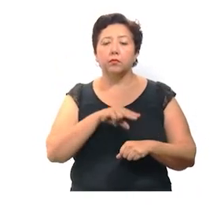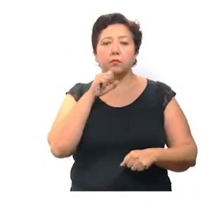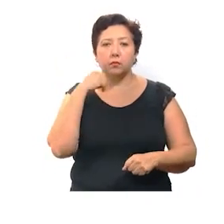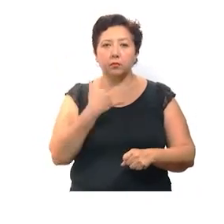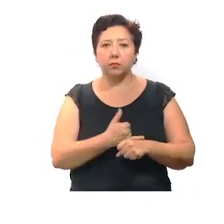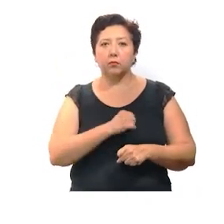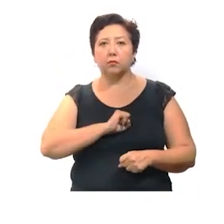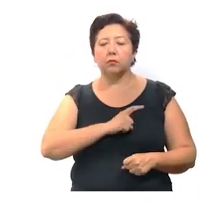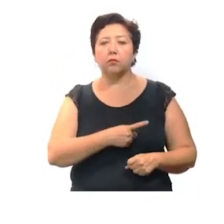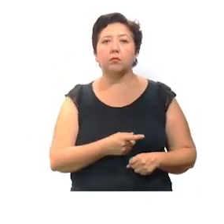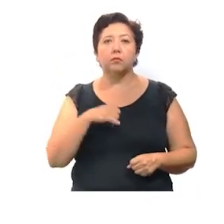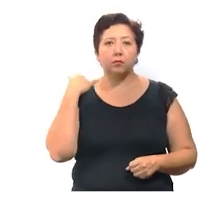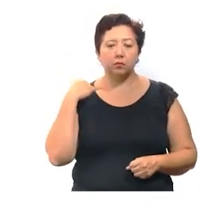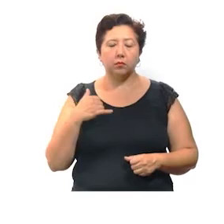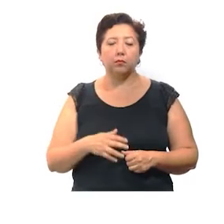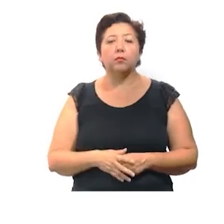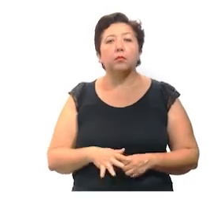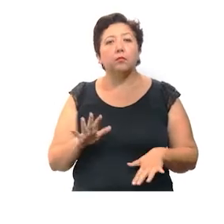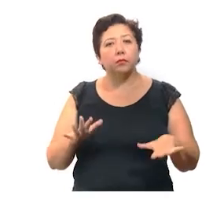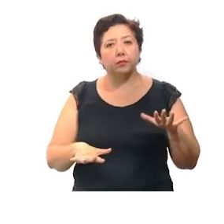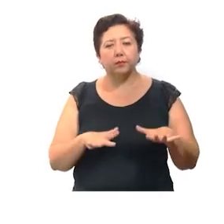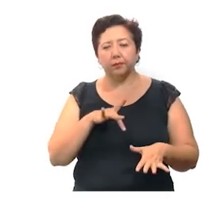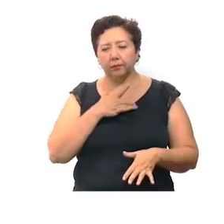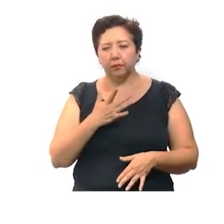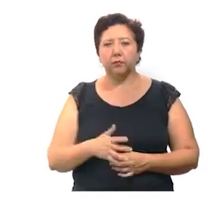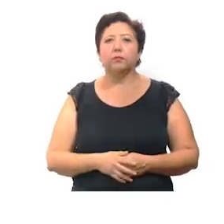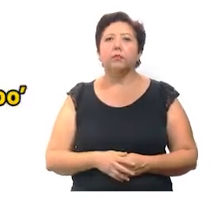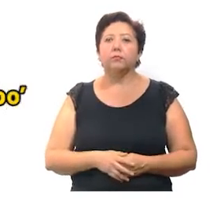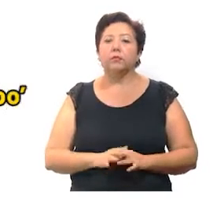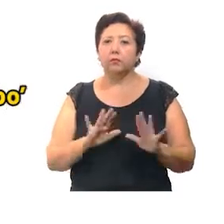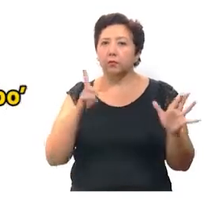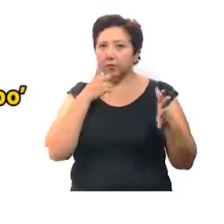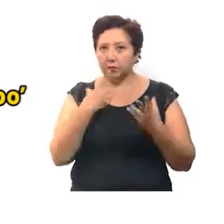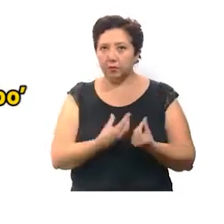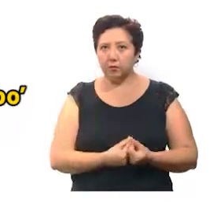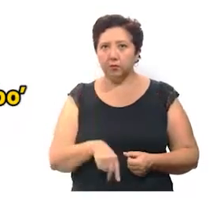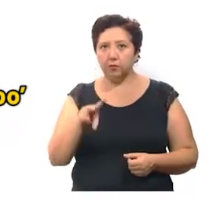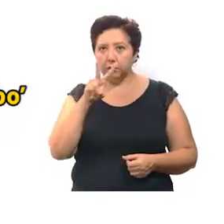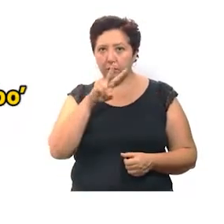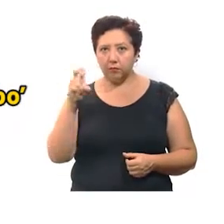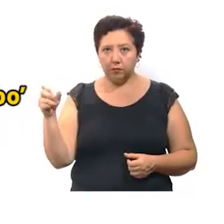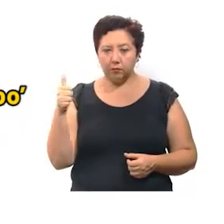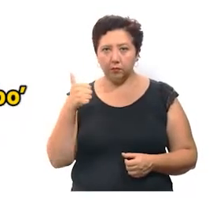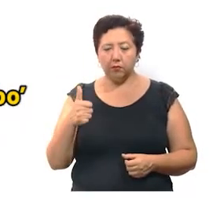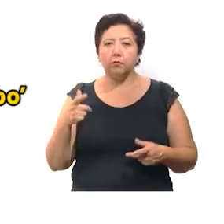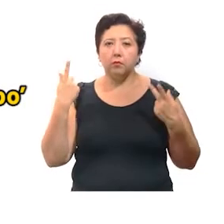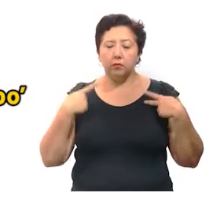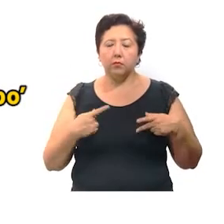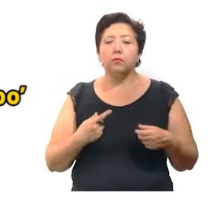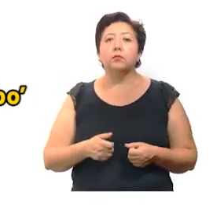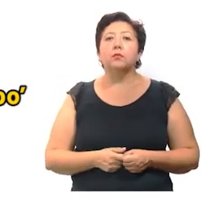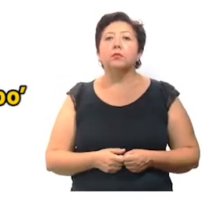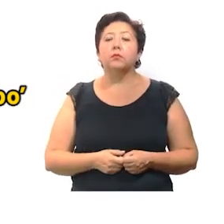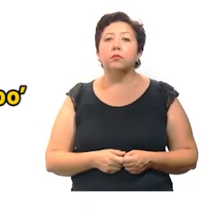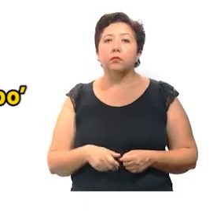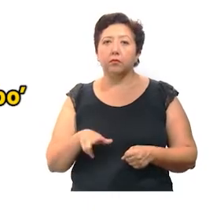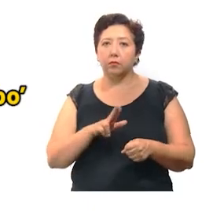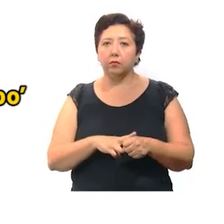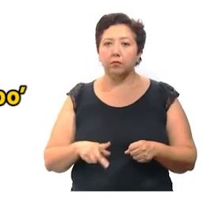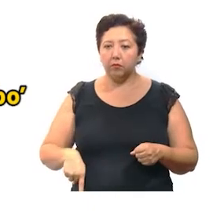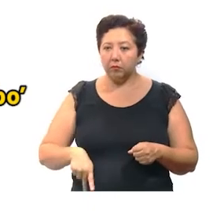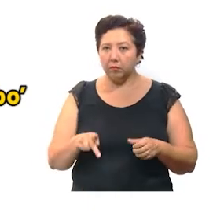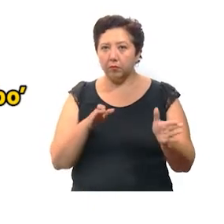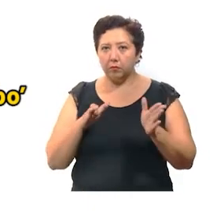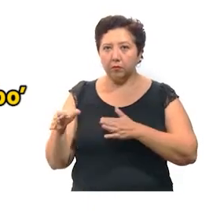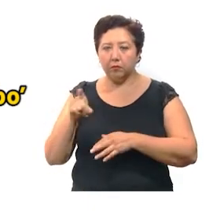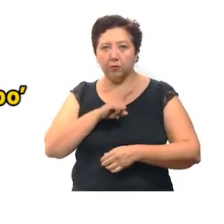por personal médico de la Secretaría de Salud. Presentan síntomas leves. Como ya mencionamos, 206 de los casos positivos están en